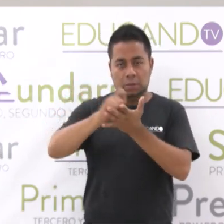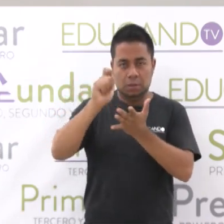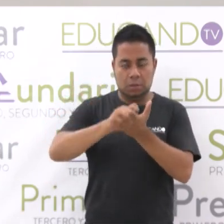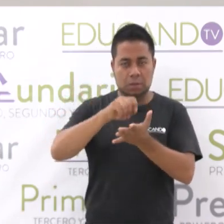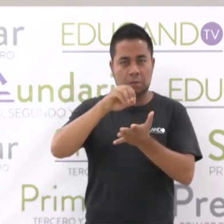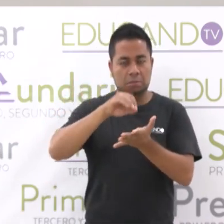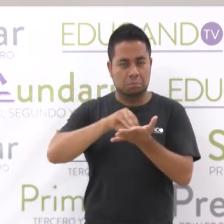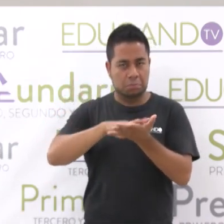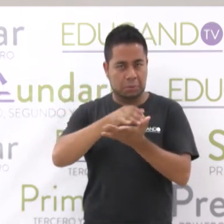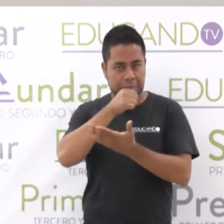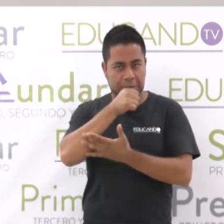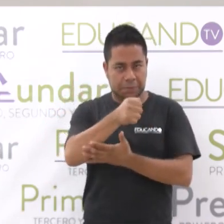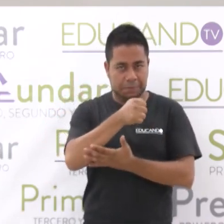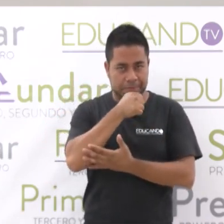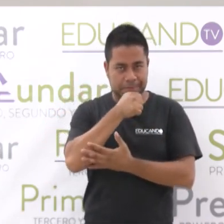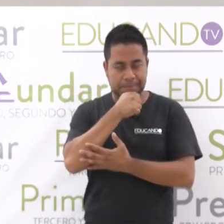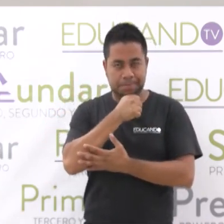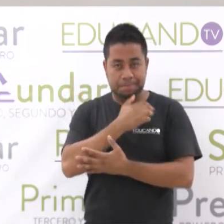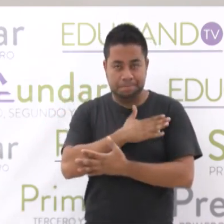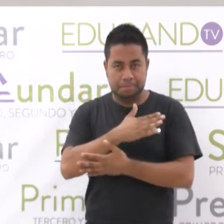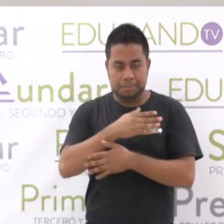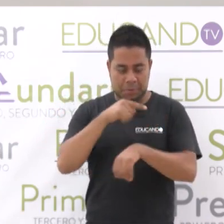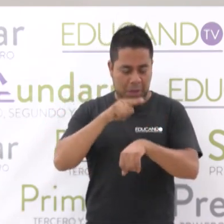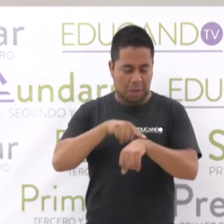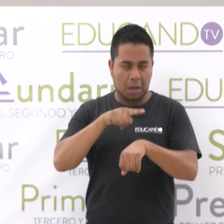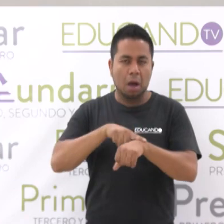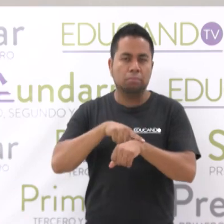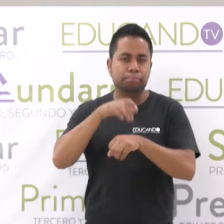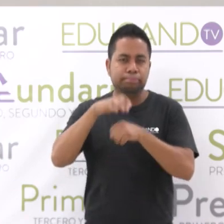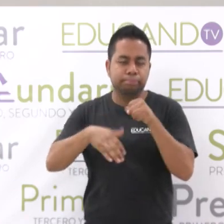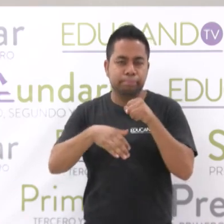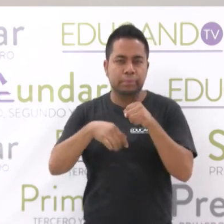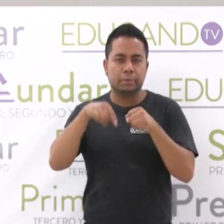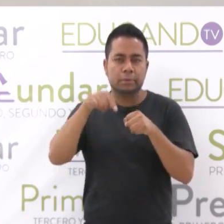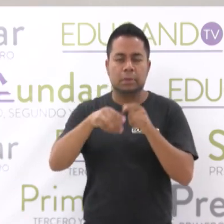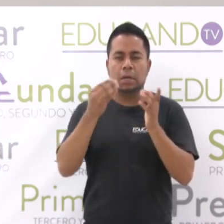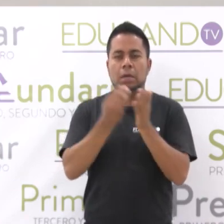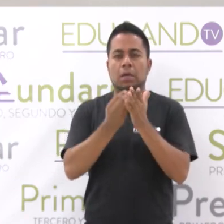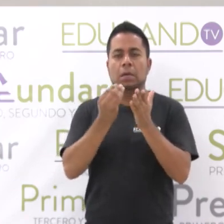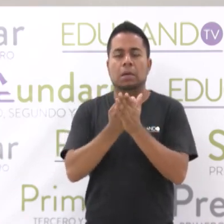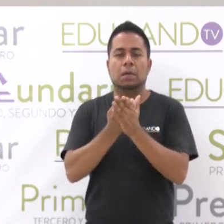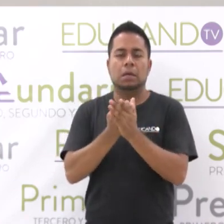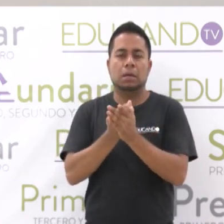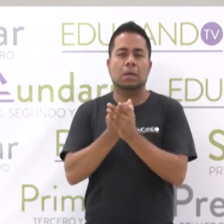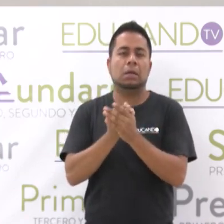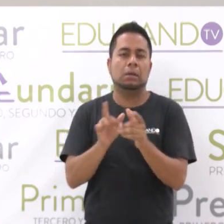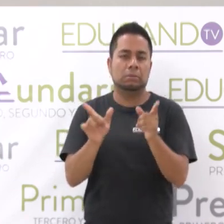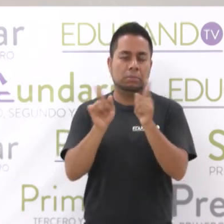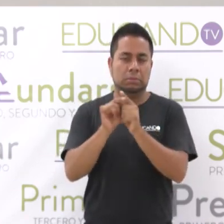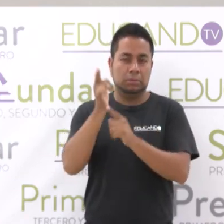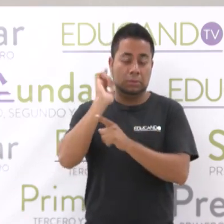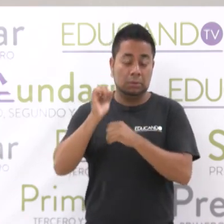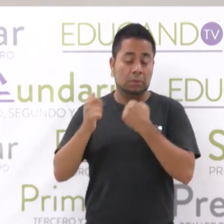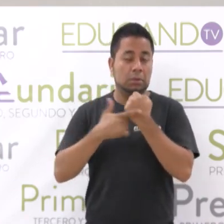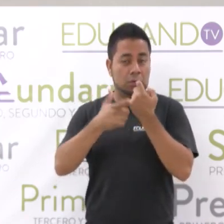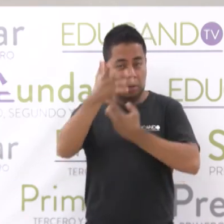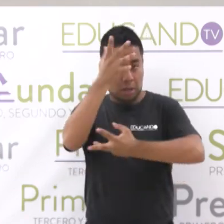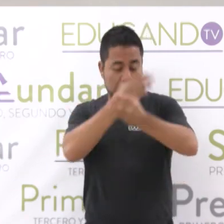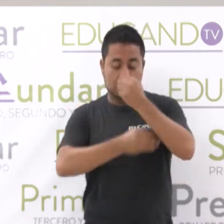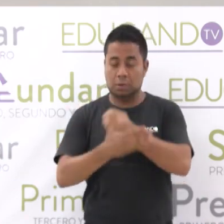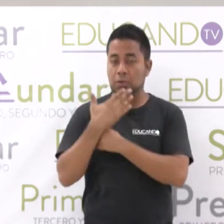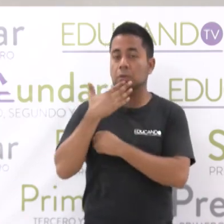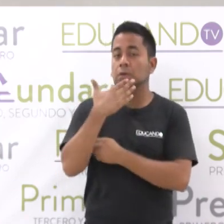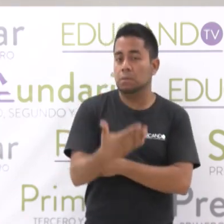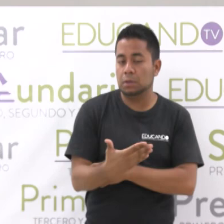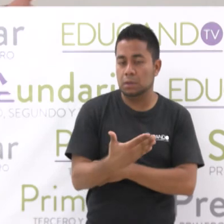reportaje? Pues bien, se nos ha acabado el tiempo, llegamos al final de esta sesión. Espero que ustedes hayan aprendido algo